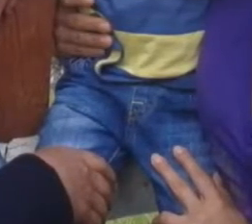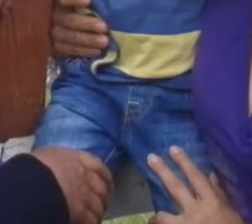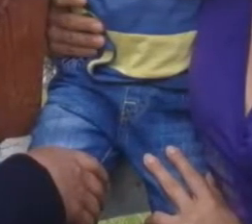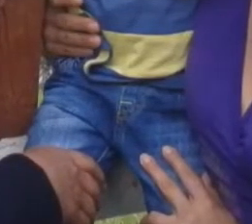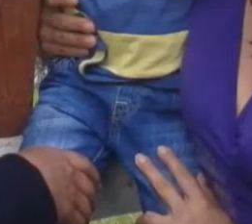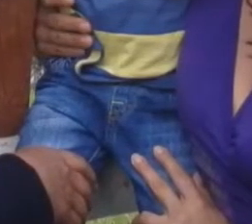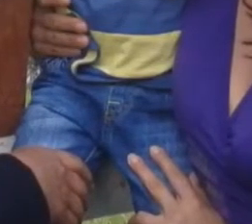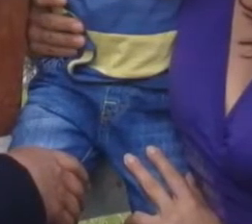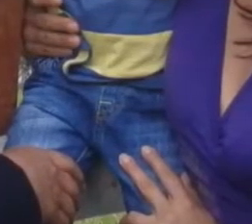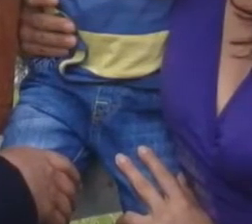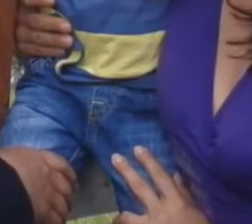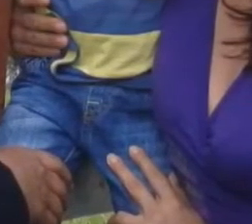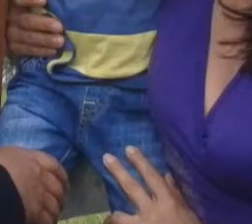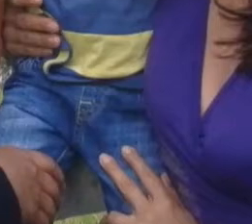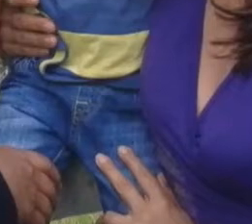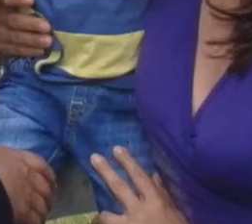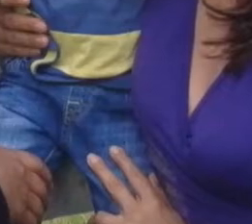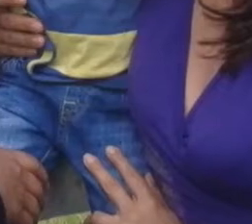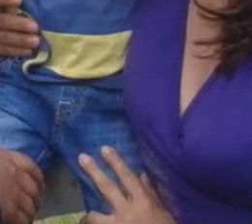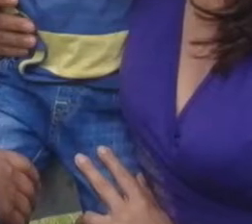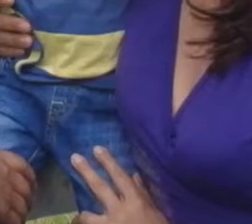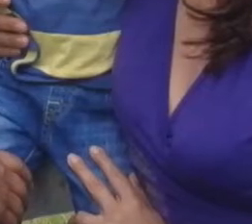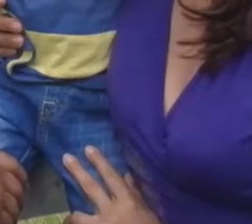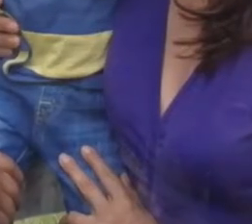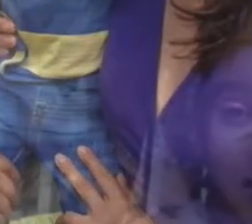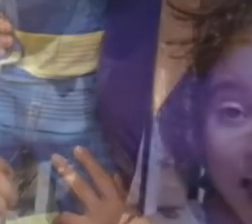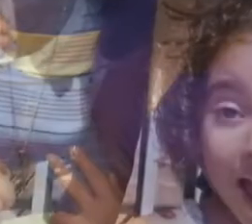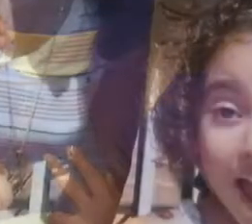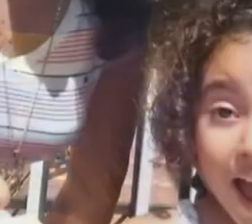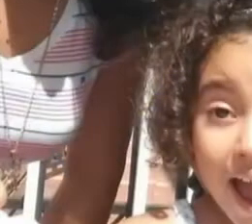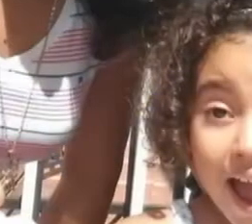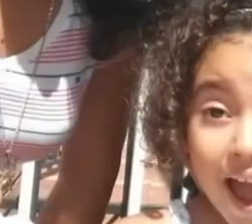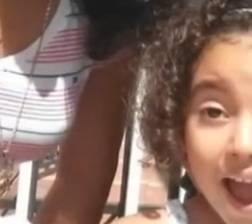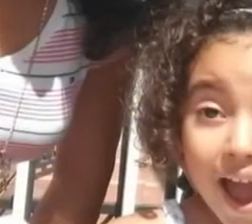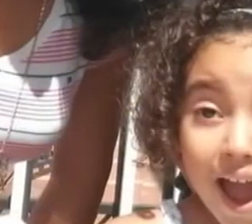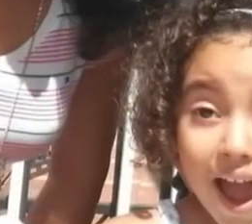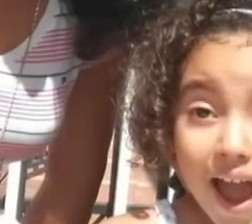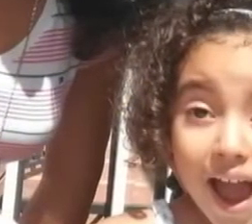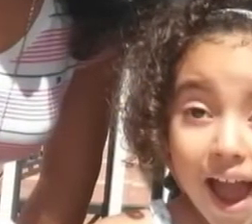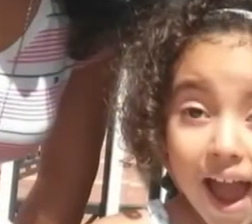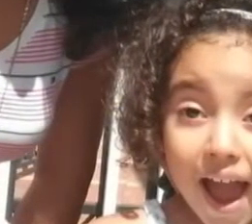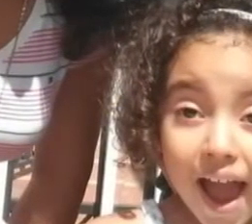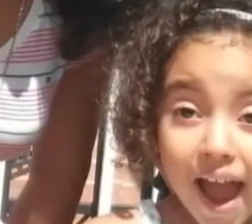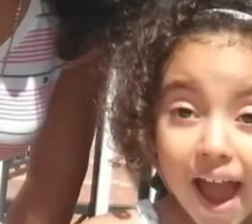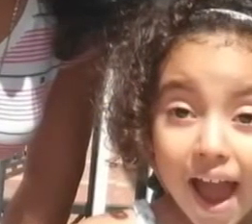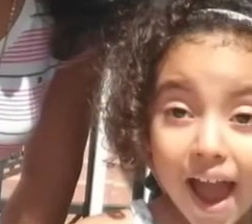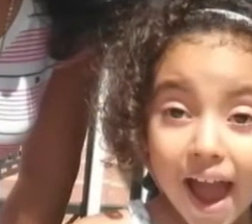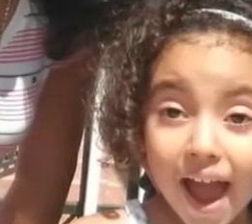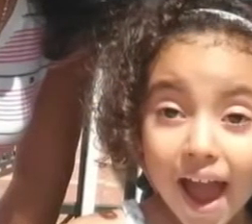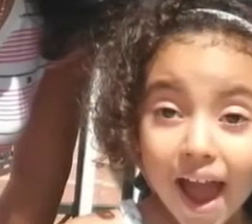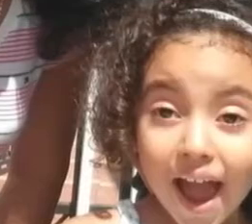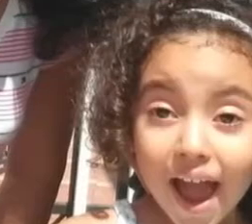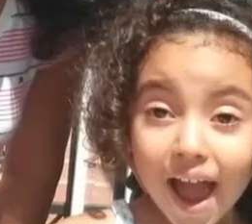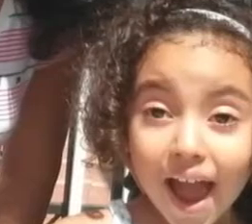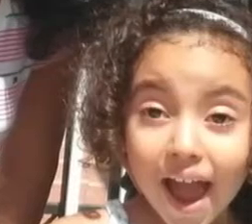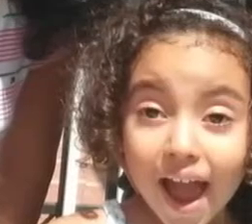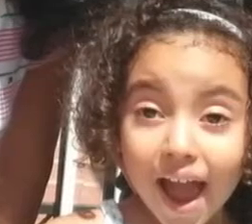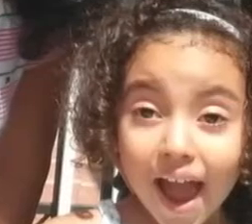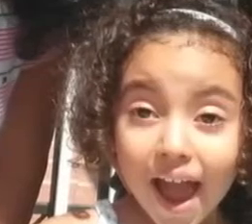y Jubileo de las Familias, miércoles 26. Conferencia sobre el amor en la familia, Hotel Bachué, 7 de la noche.